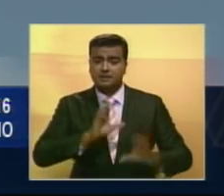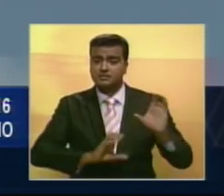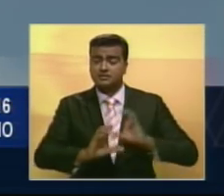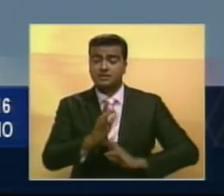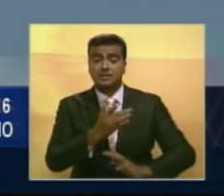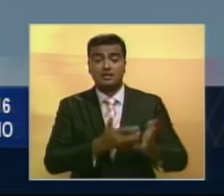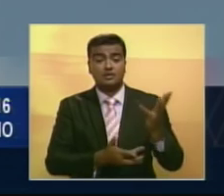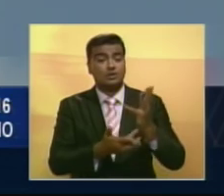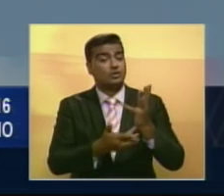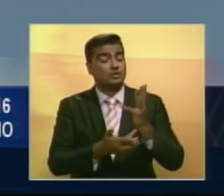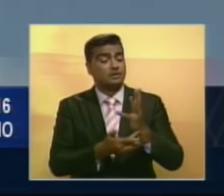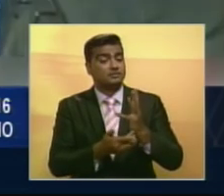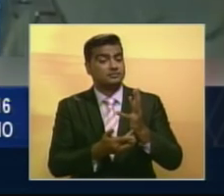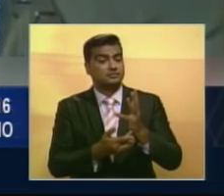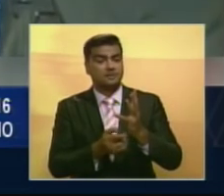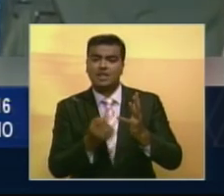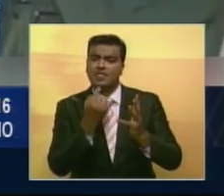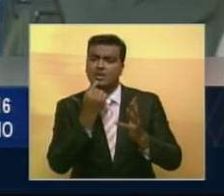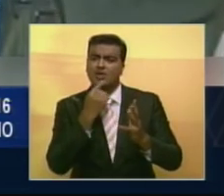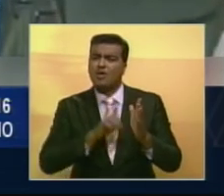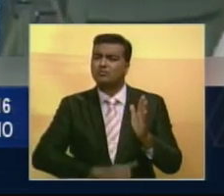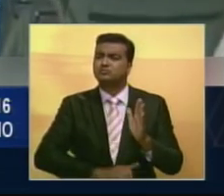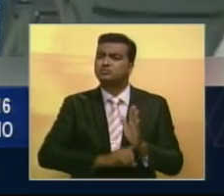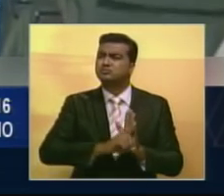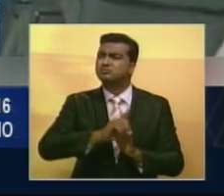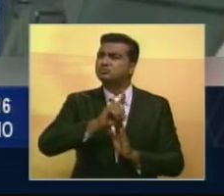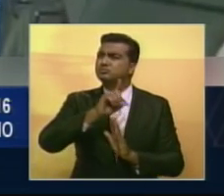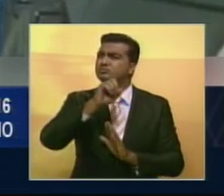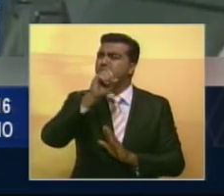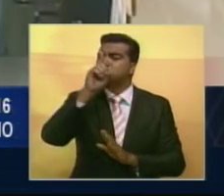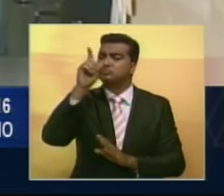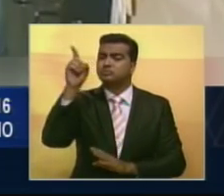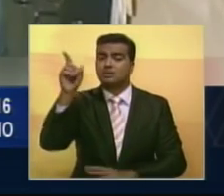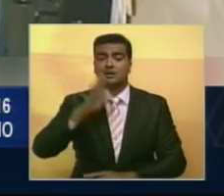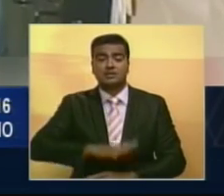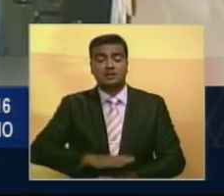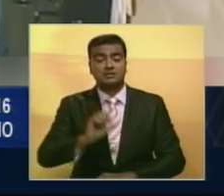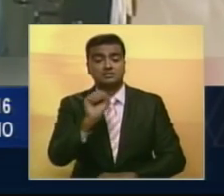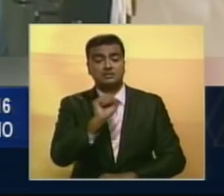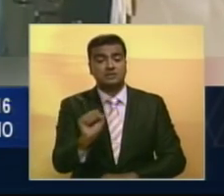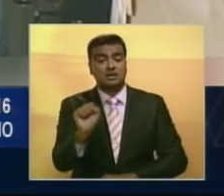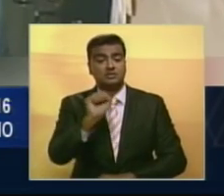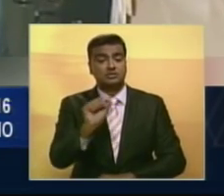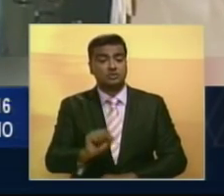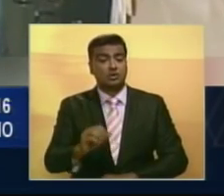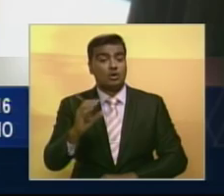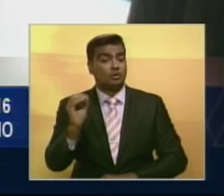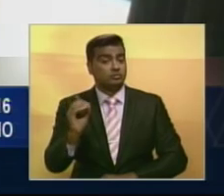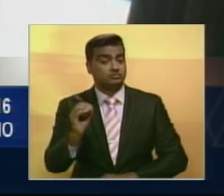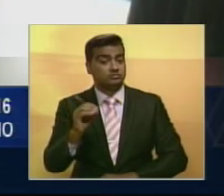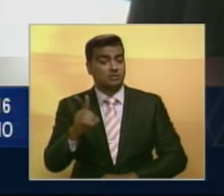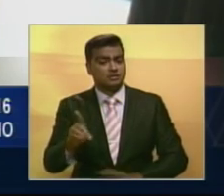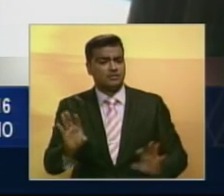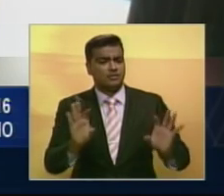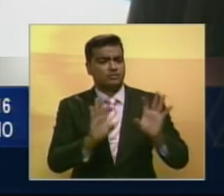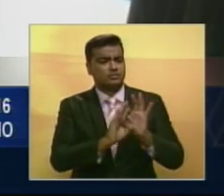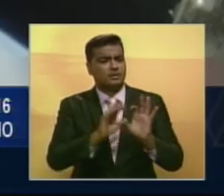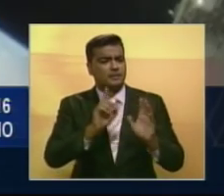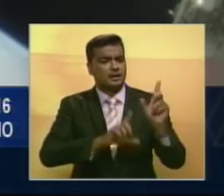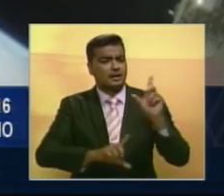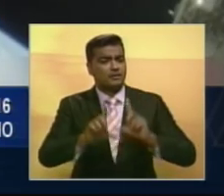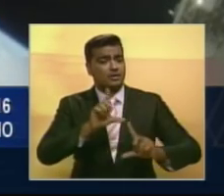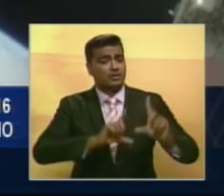Tecnología China informó sobre el lanzamiento de la nave tripulada Shenzhou 11, que se acoplará al